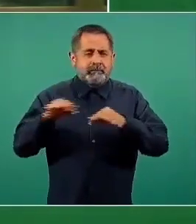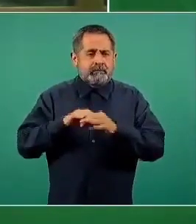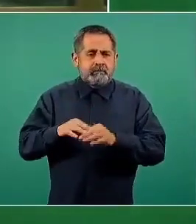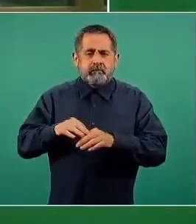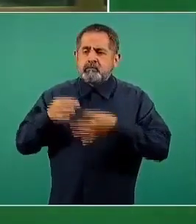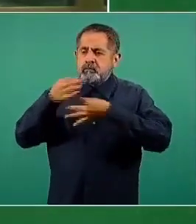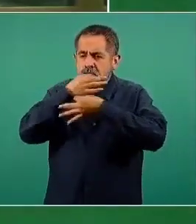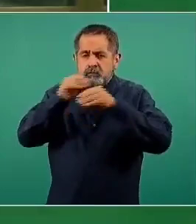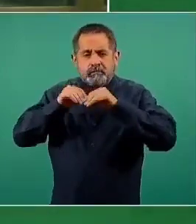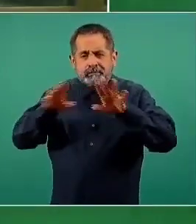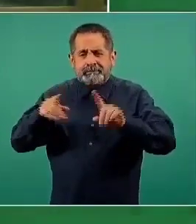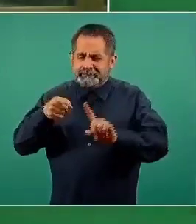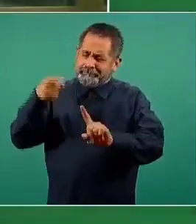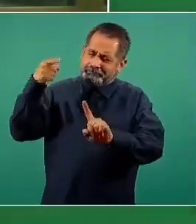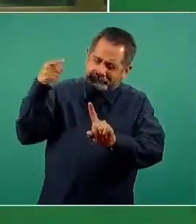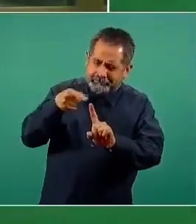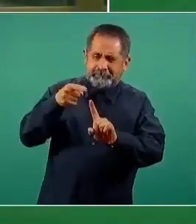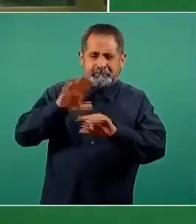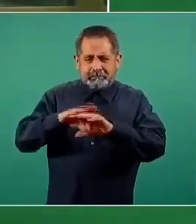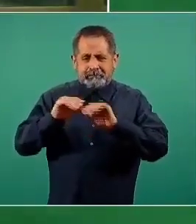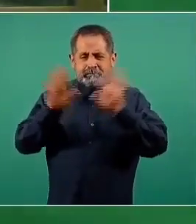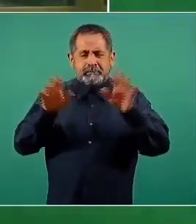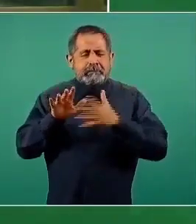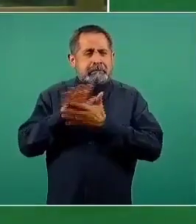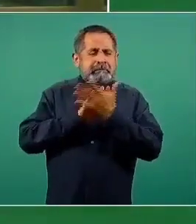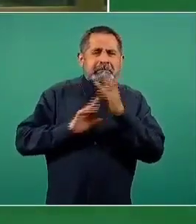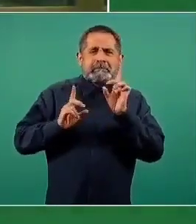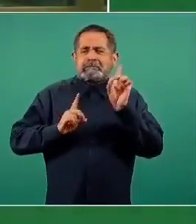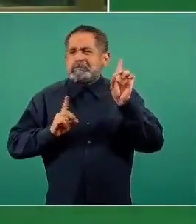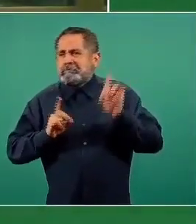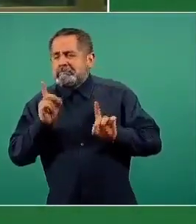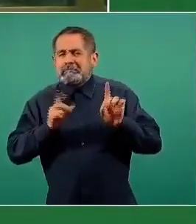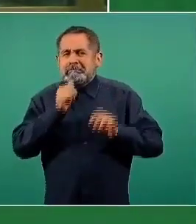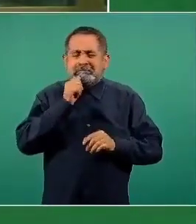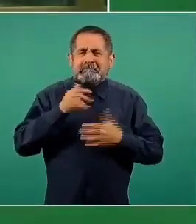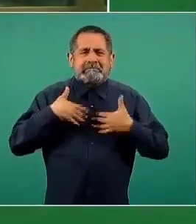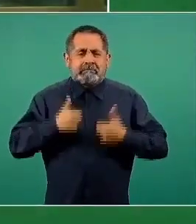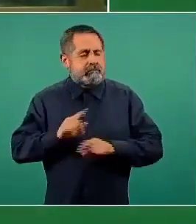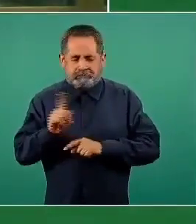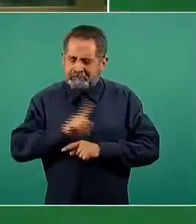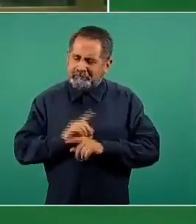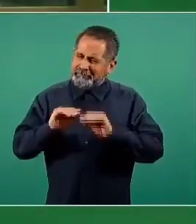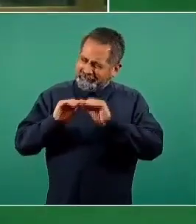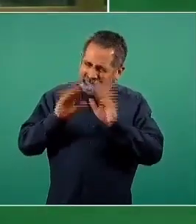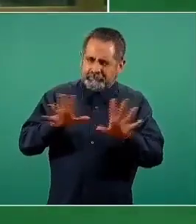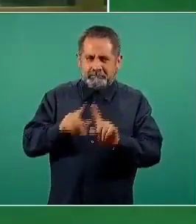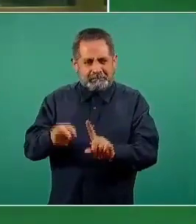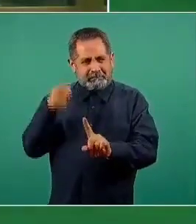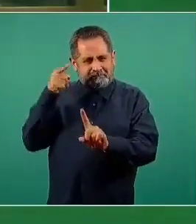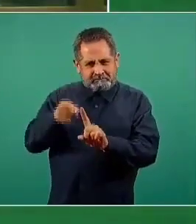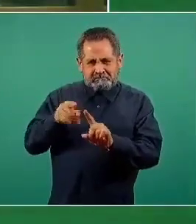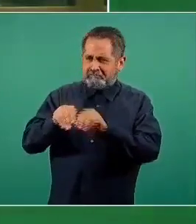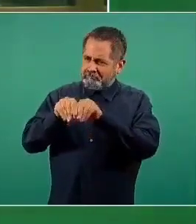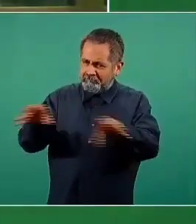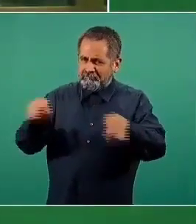deben ser simples y claros, evitando las discrepancias. En este tipo de eventos